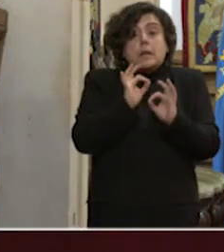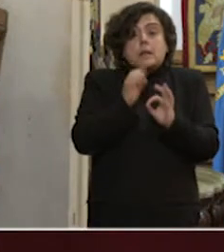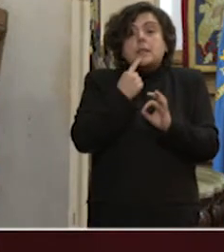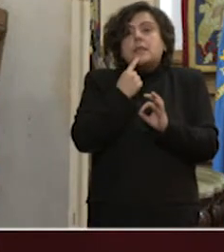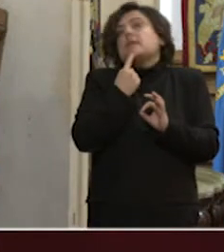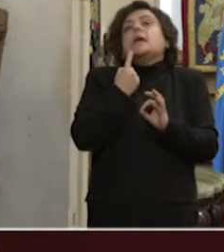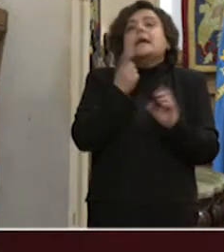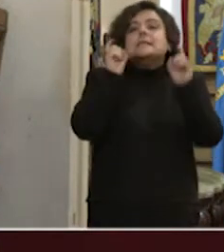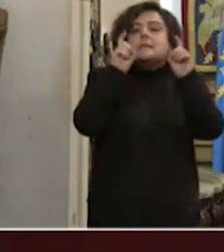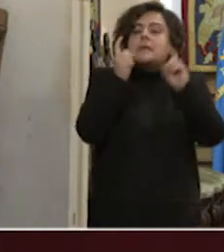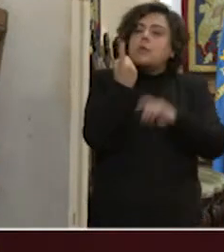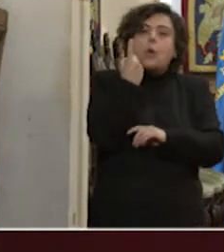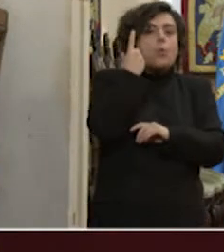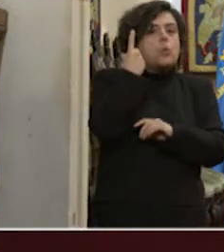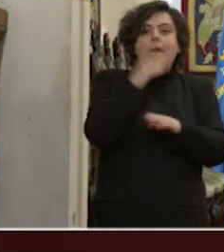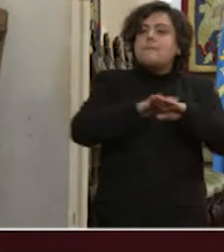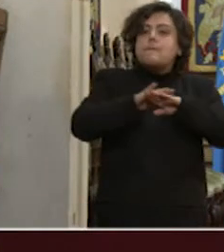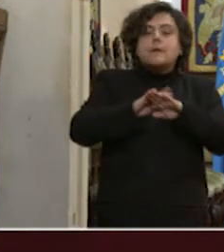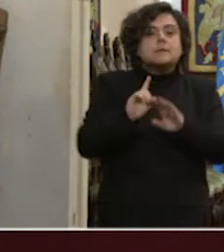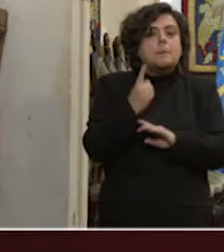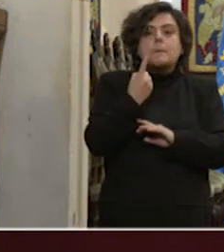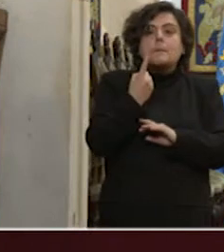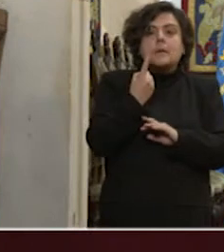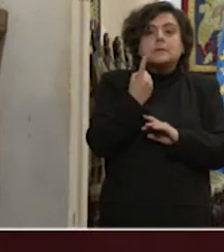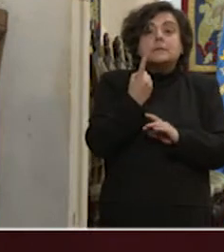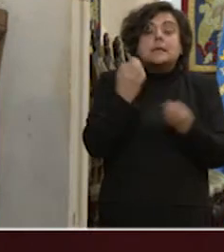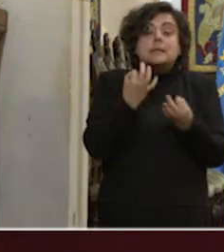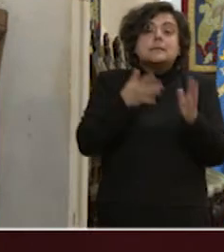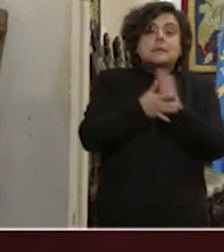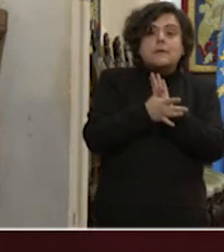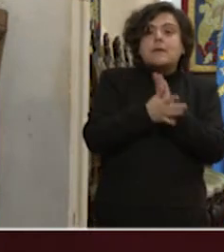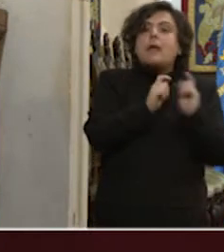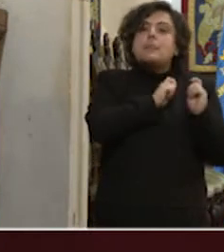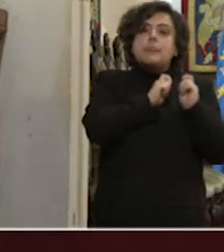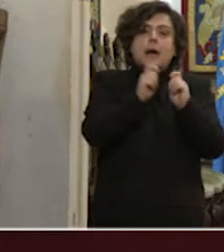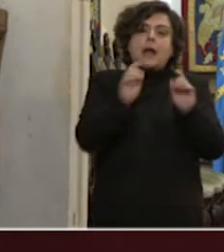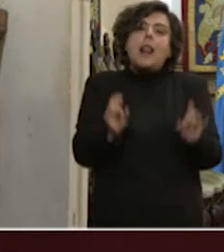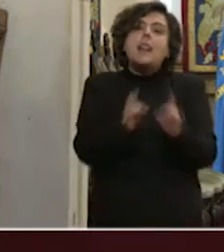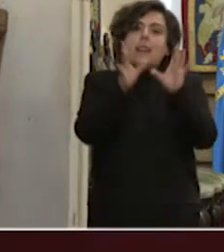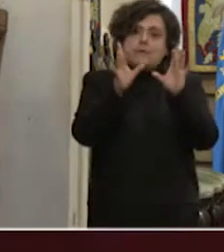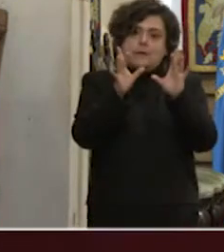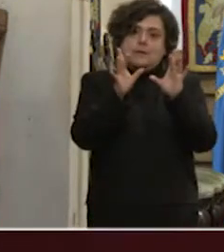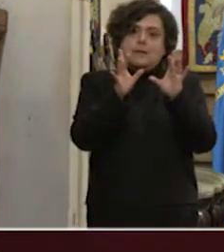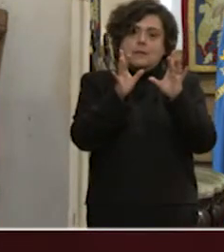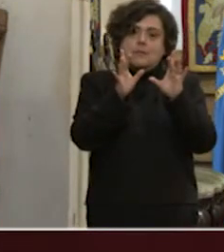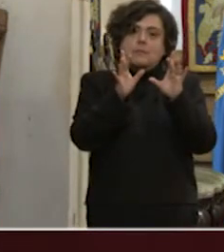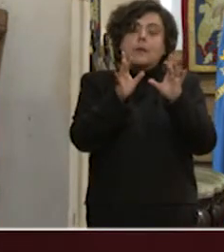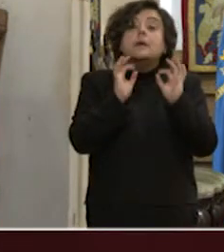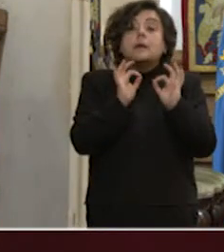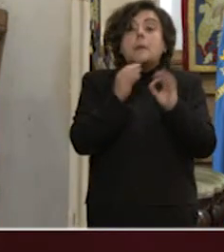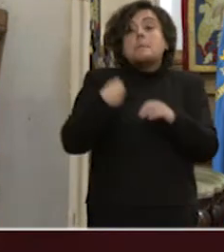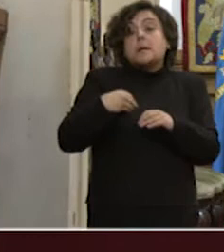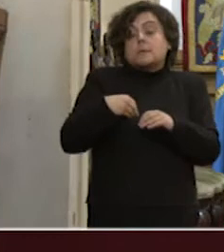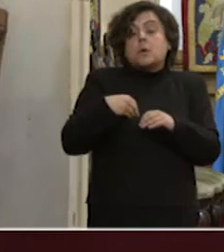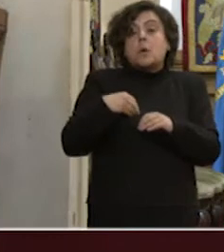de las enseñanzas fundamentales de la educación es dar alimento a la libertad, como muy bien puso de manifiesto